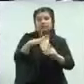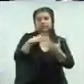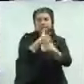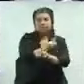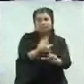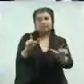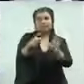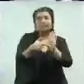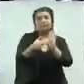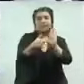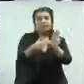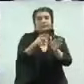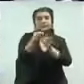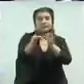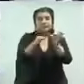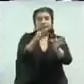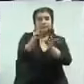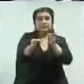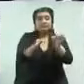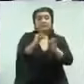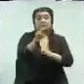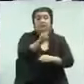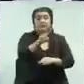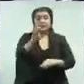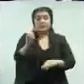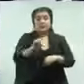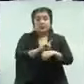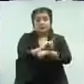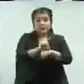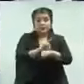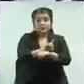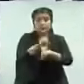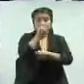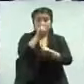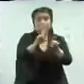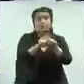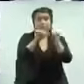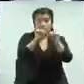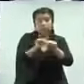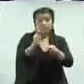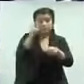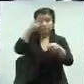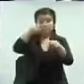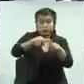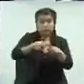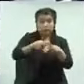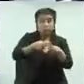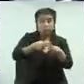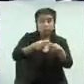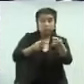presentar unos 15, 20 minutos y puede ser interrumpido